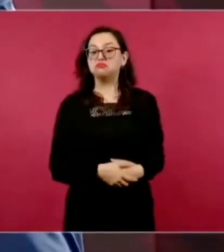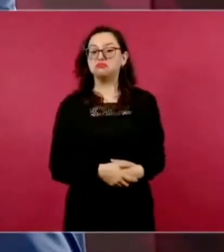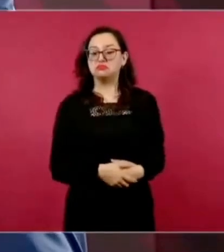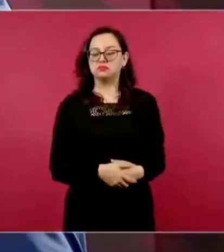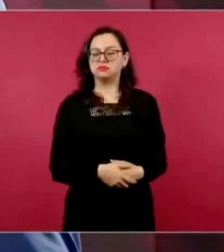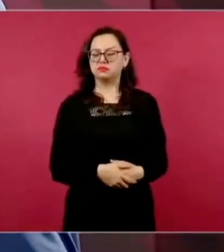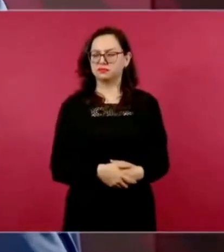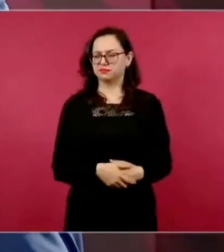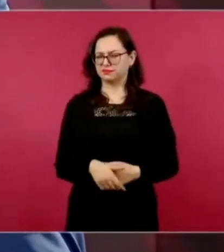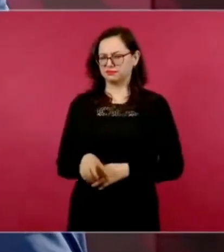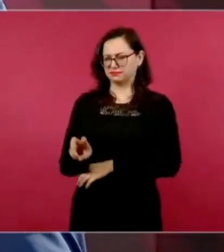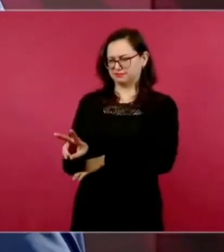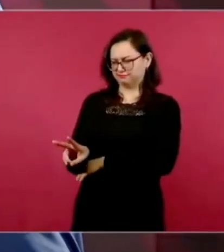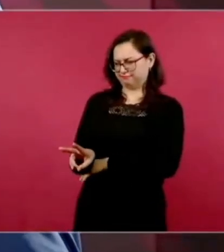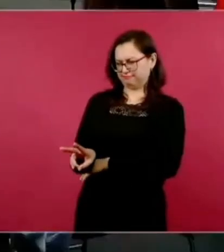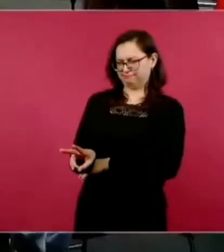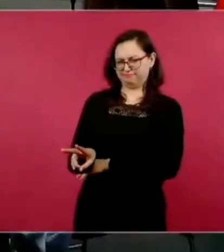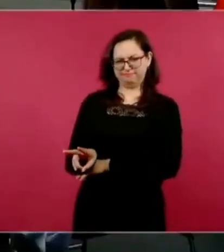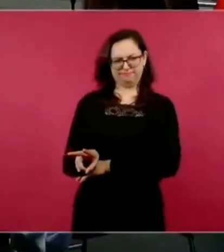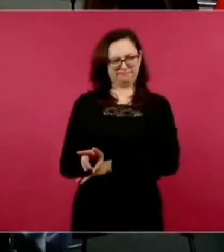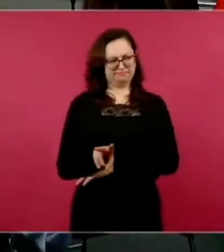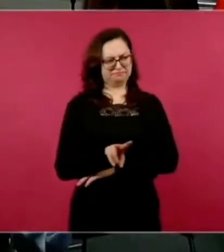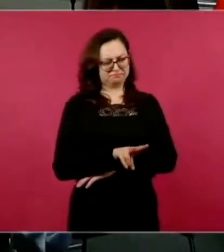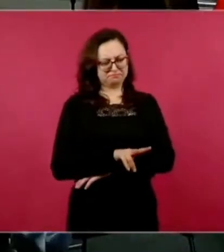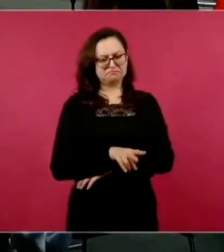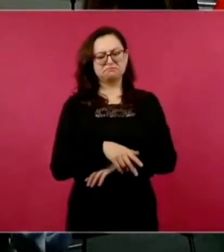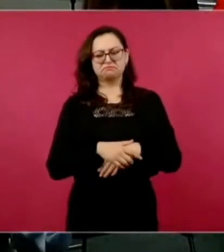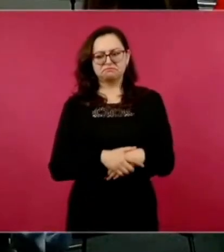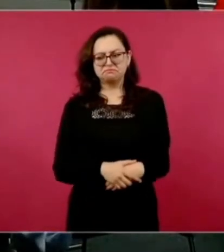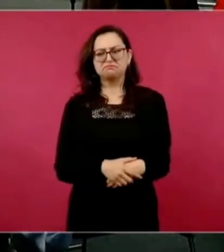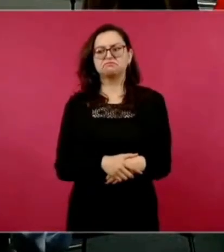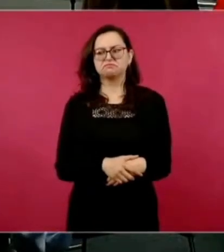Bueno, ¿y dónde queda la justicia?